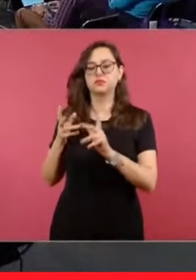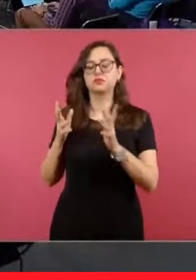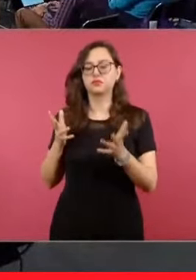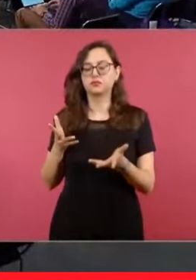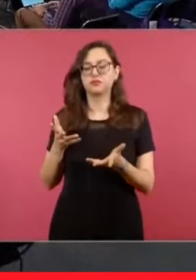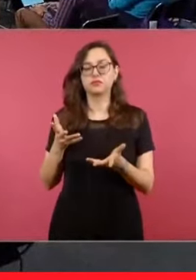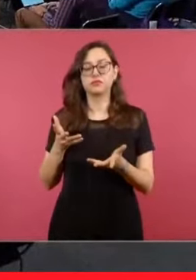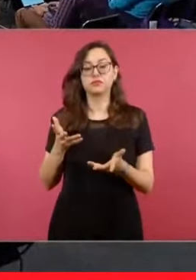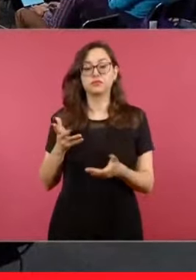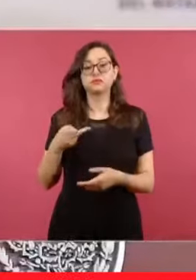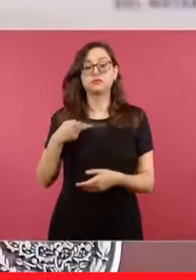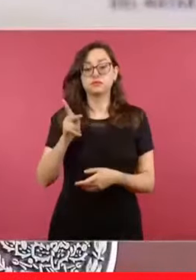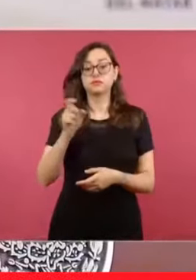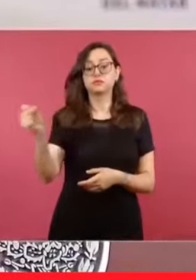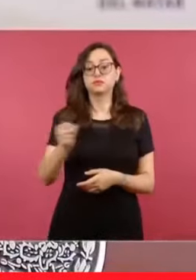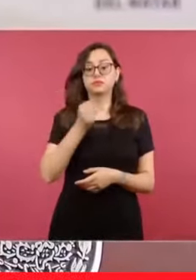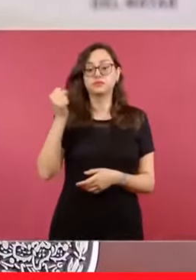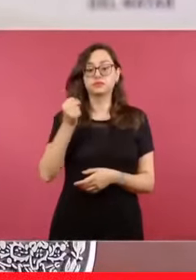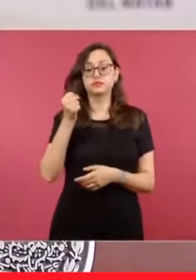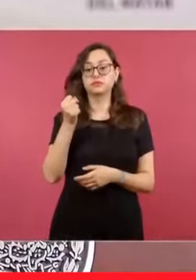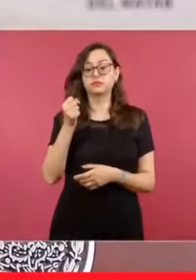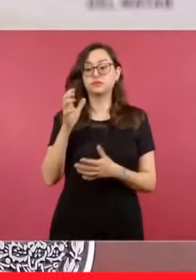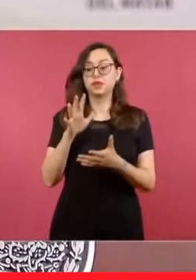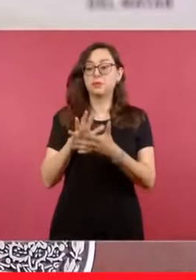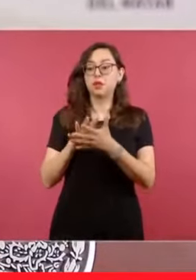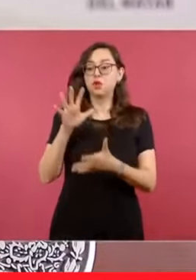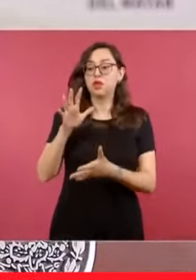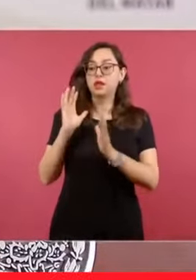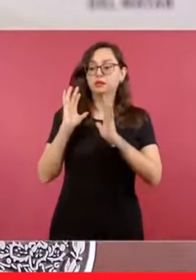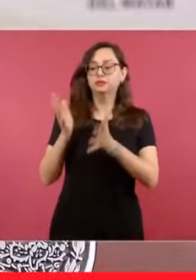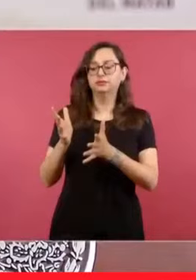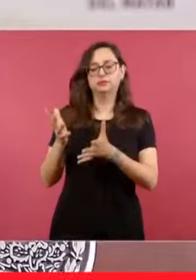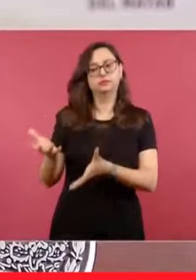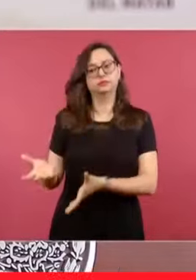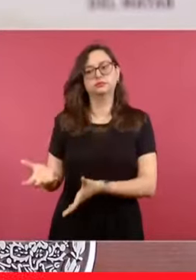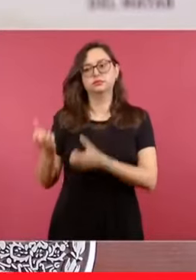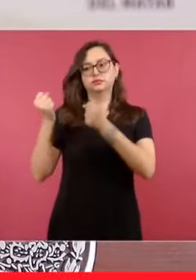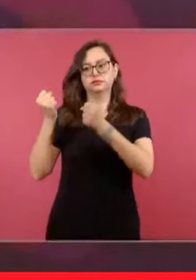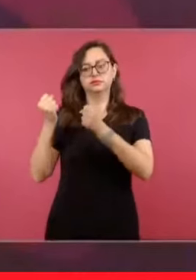han sido rescatados o han regresado a sus